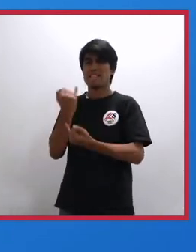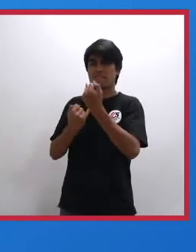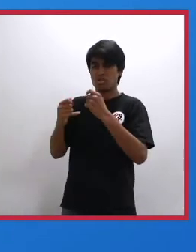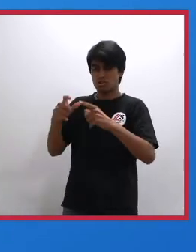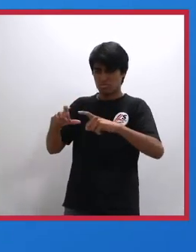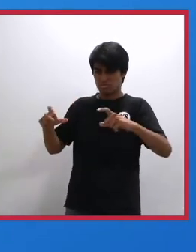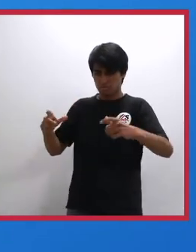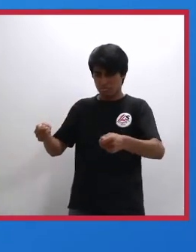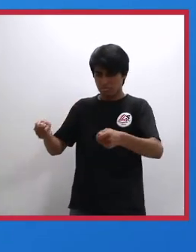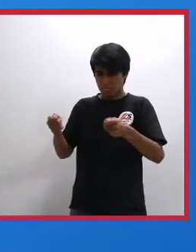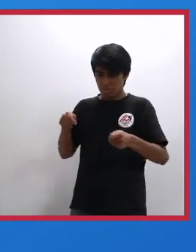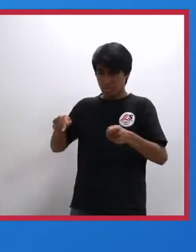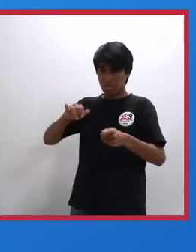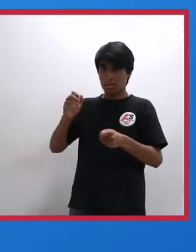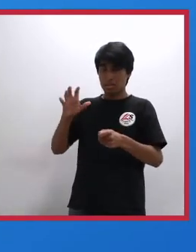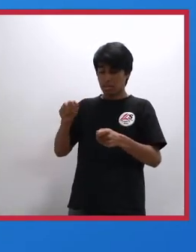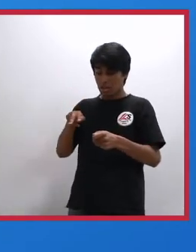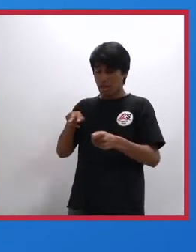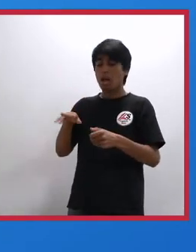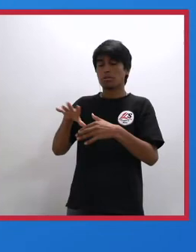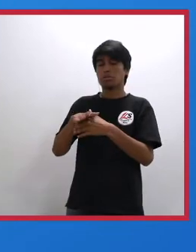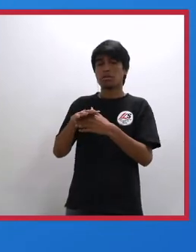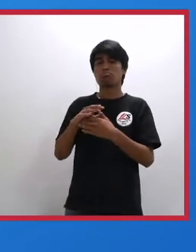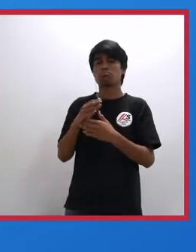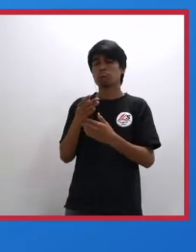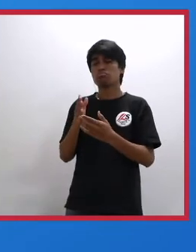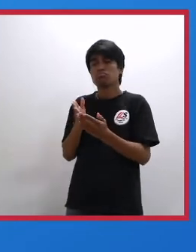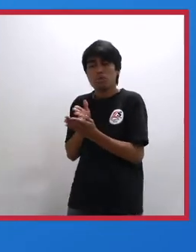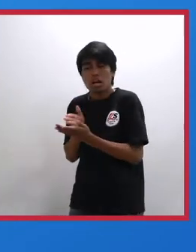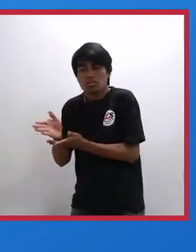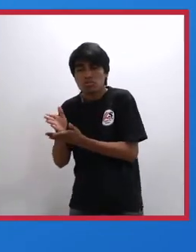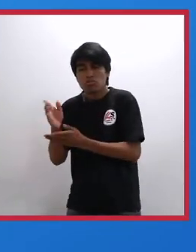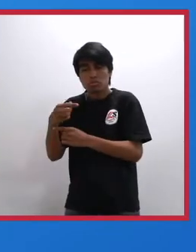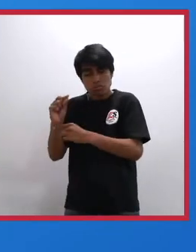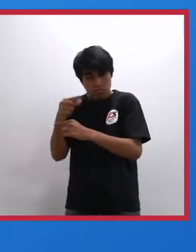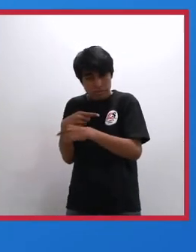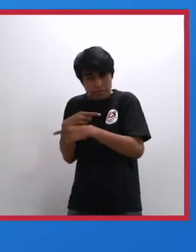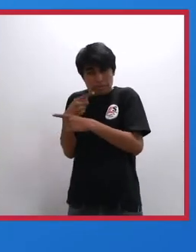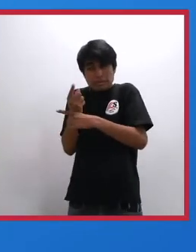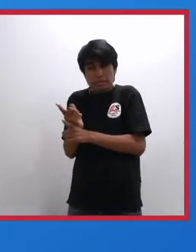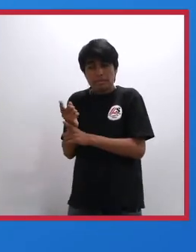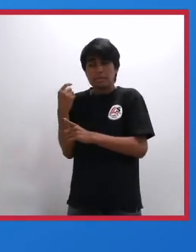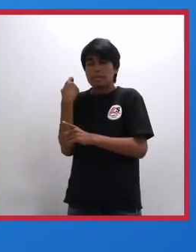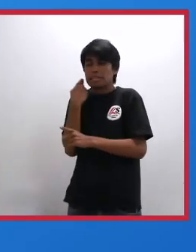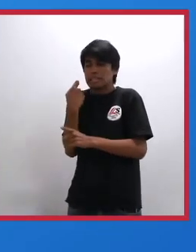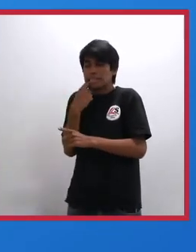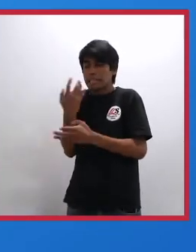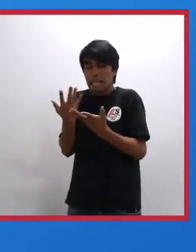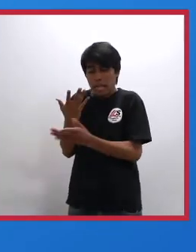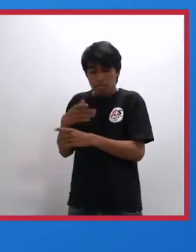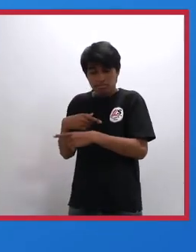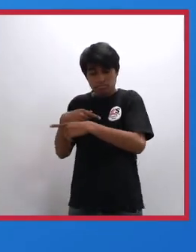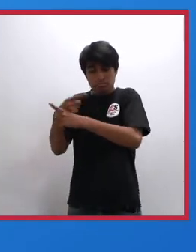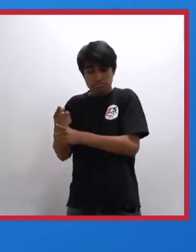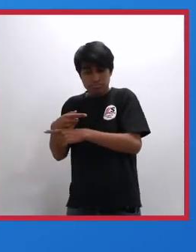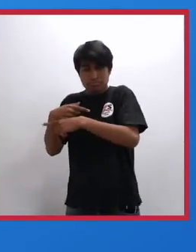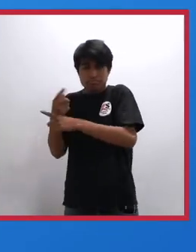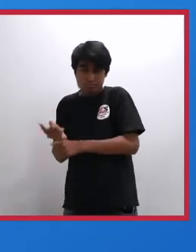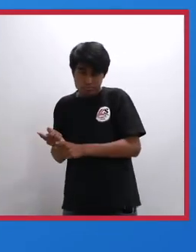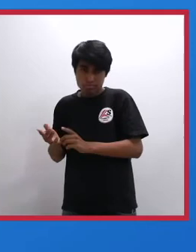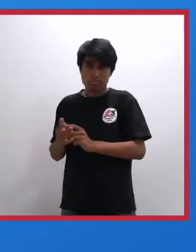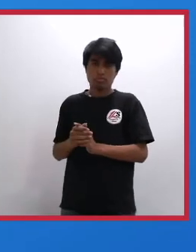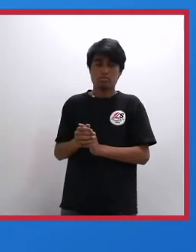JICA realiza las sugerencias y o recomendaciones que considera necesario, ¿verdad?